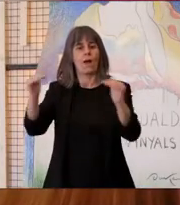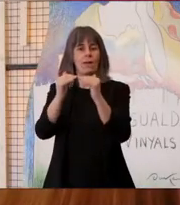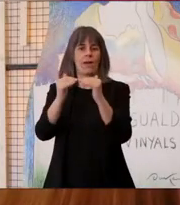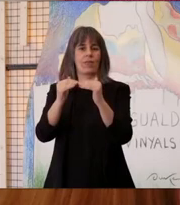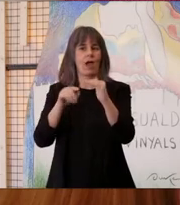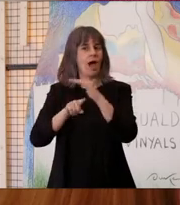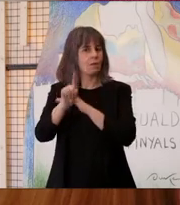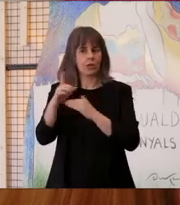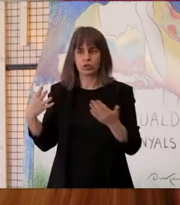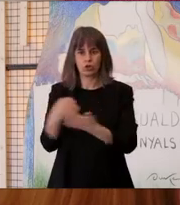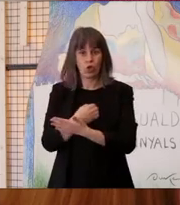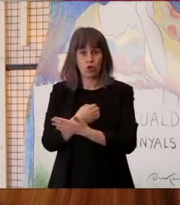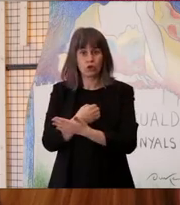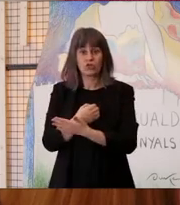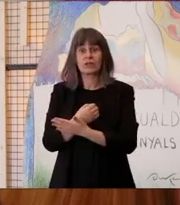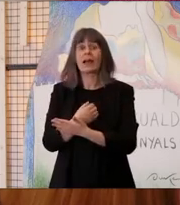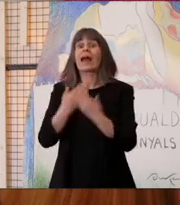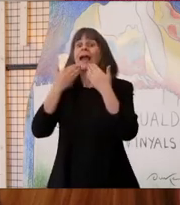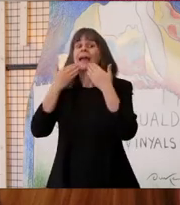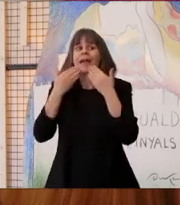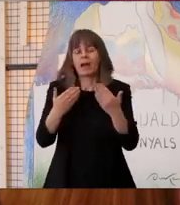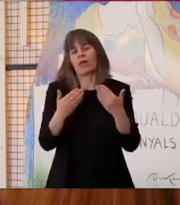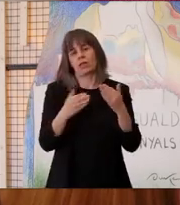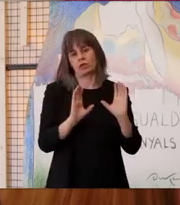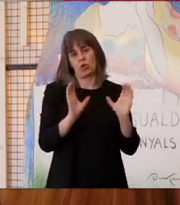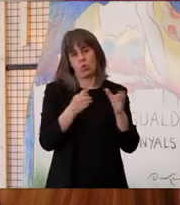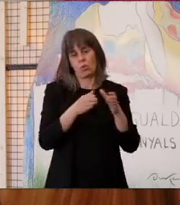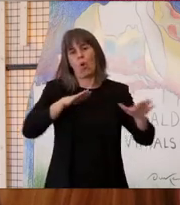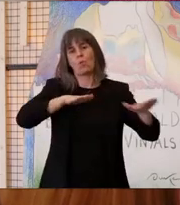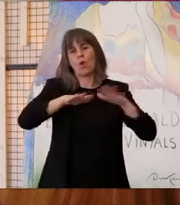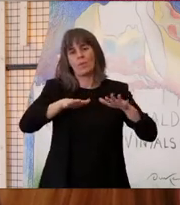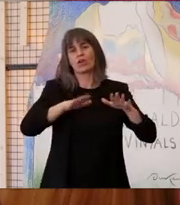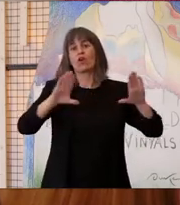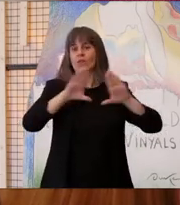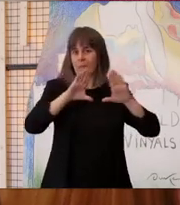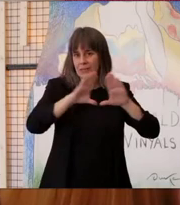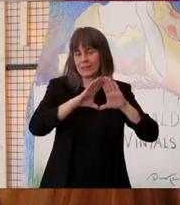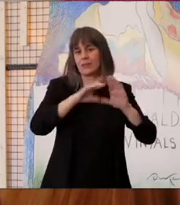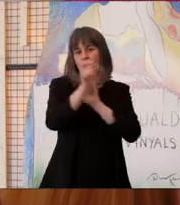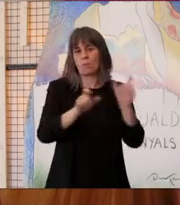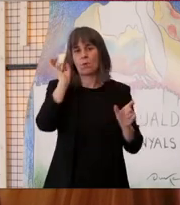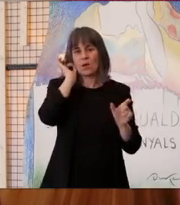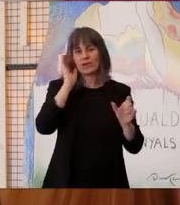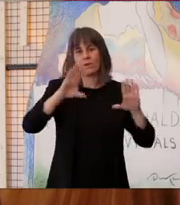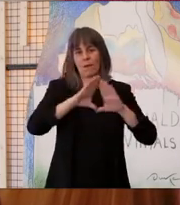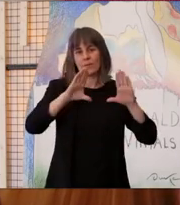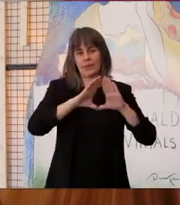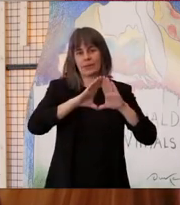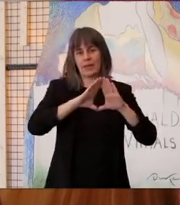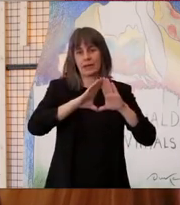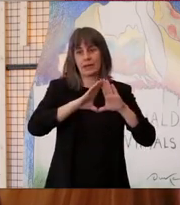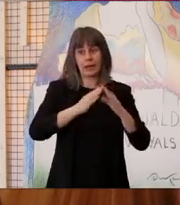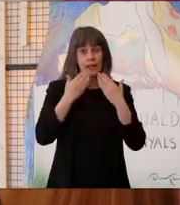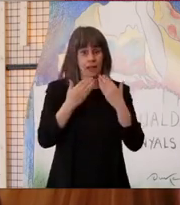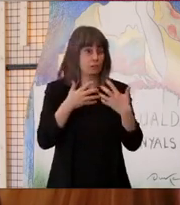han sido a propuesta del movimiento feminista de las mujeres feministas con una